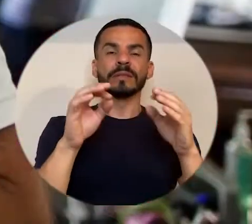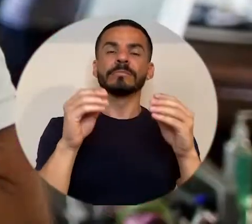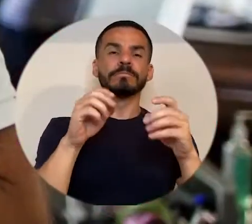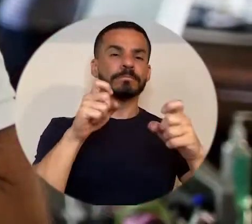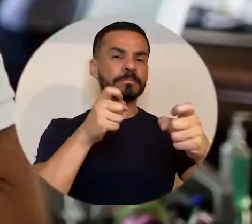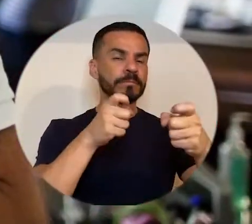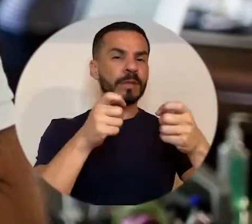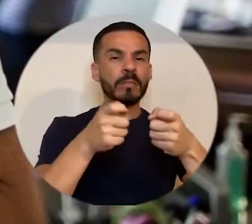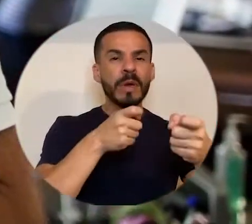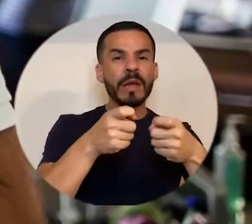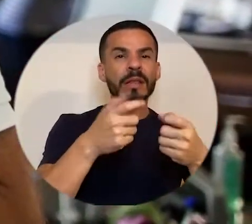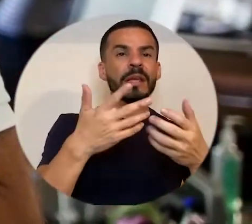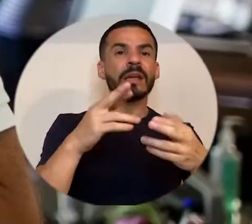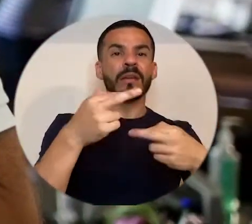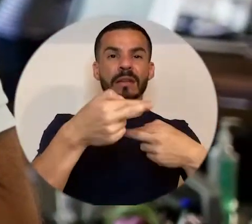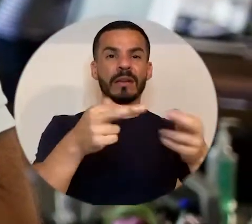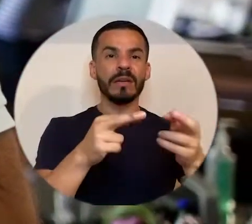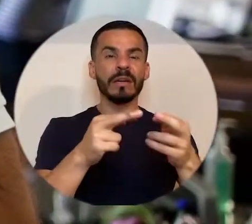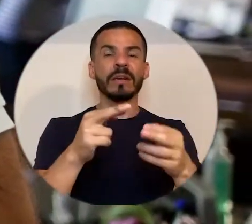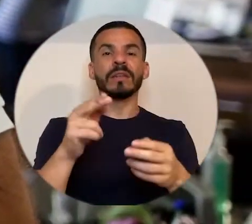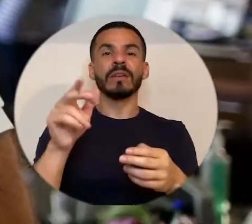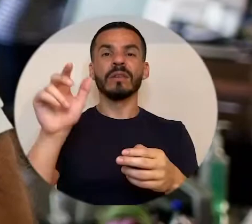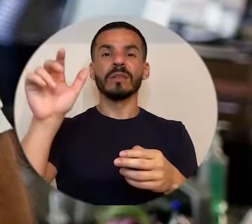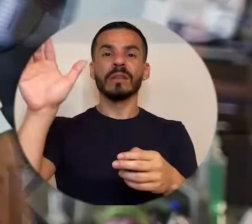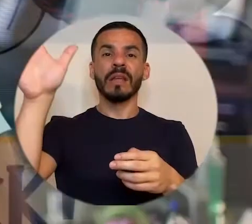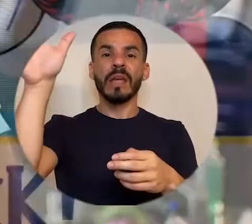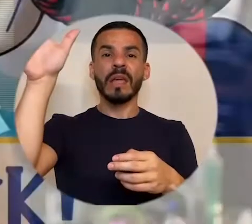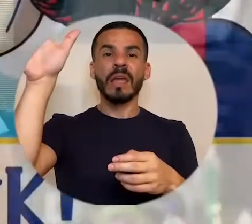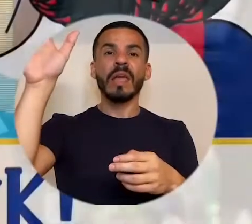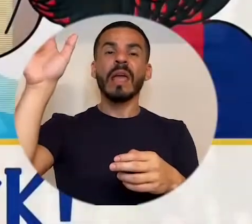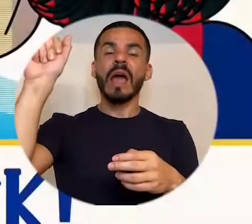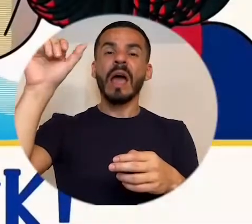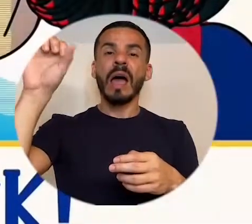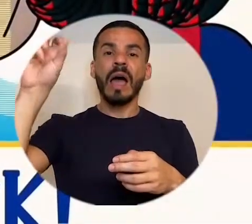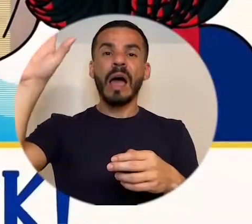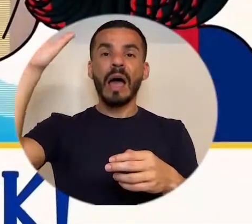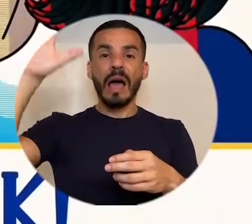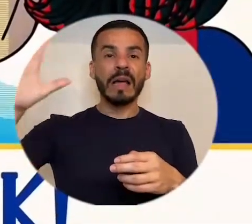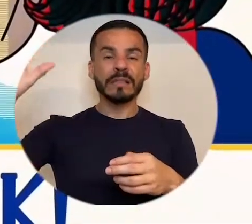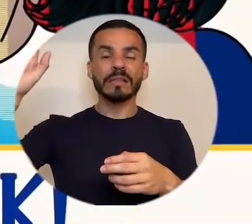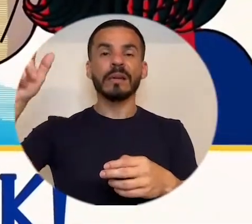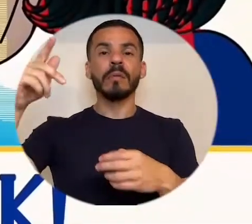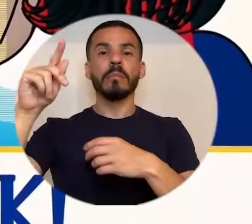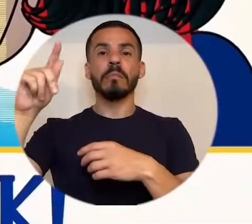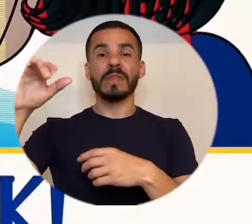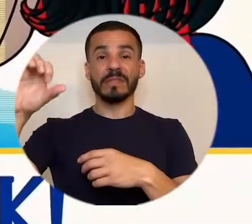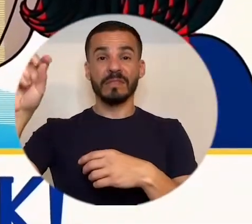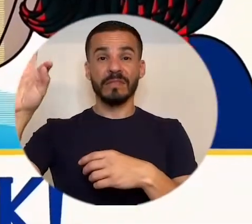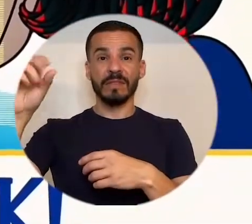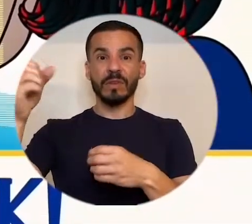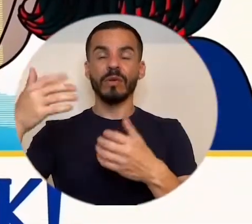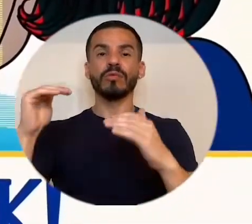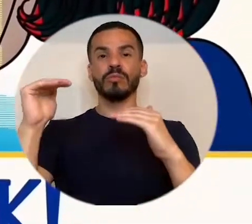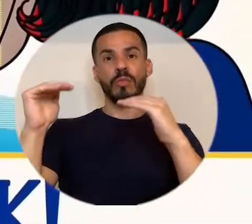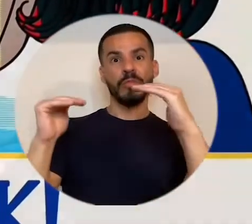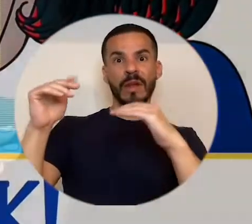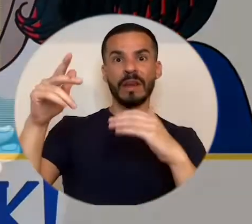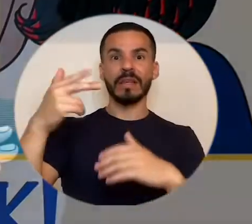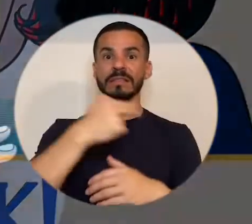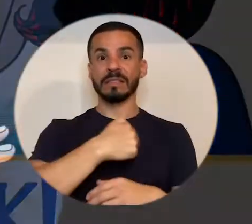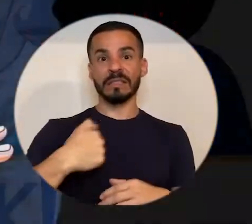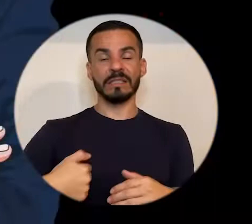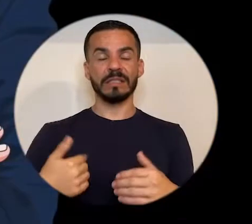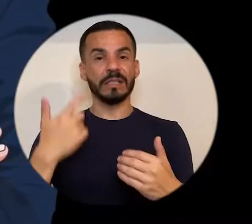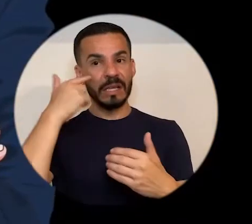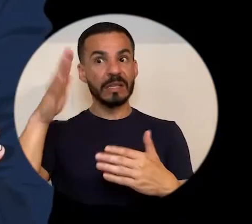mayor posicionamiento en la región del Asia-Pacífico, con el propósito de hacer un contrabalance a China, que pues esta